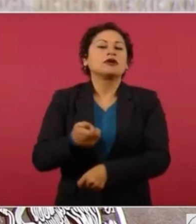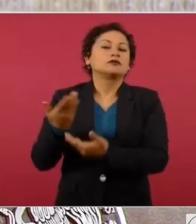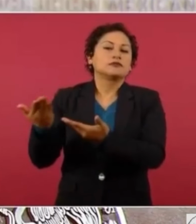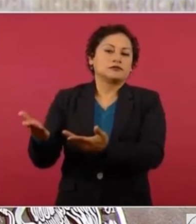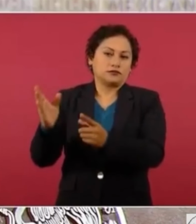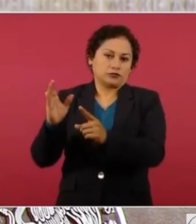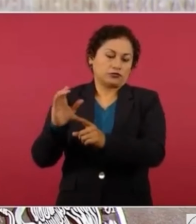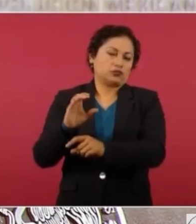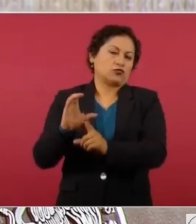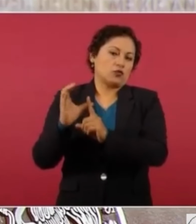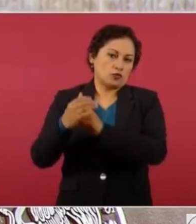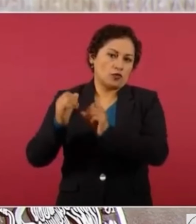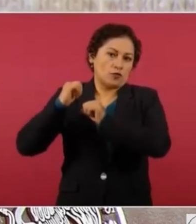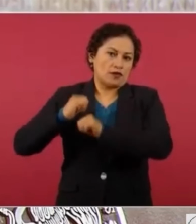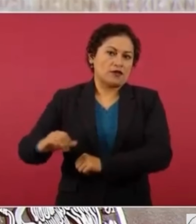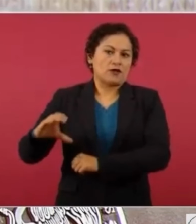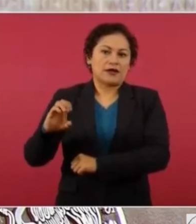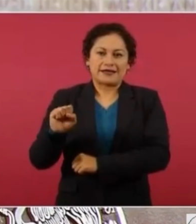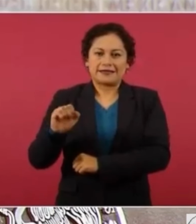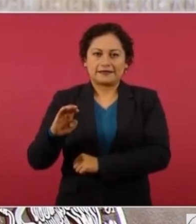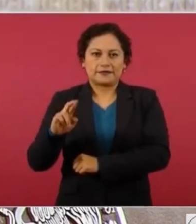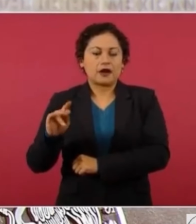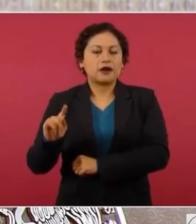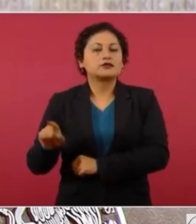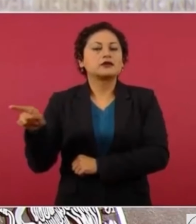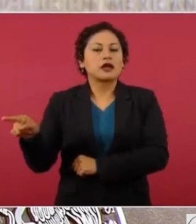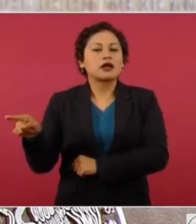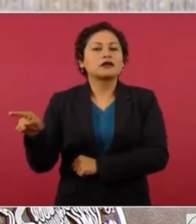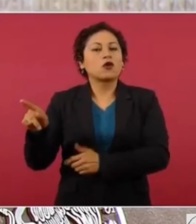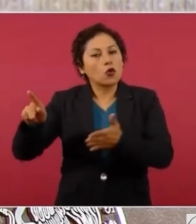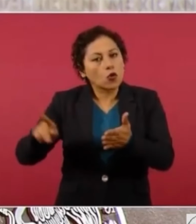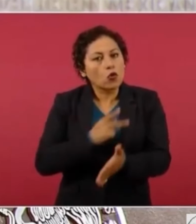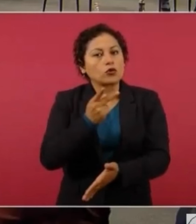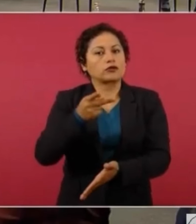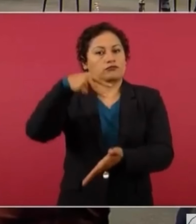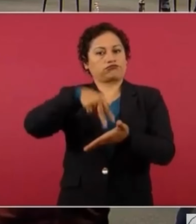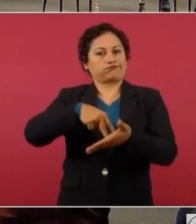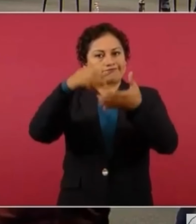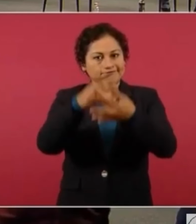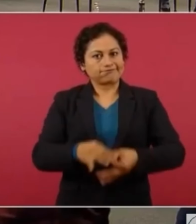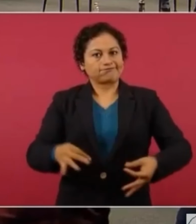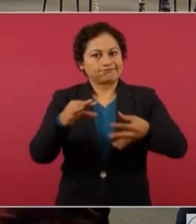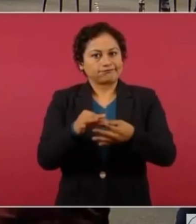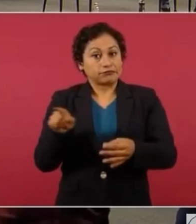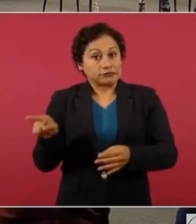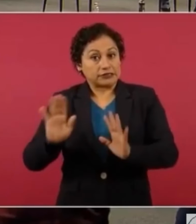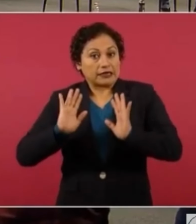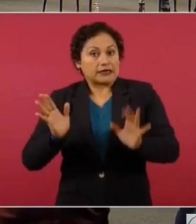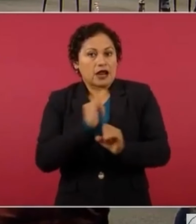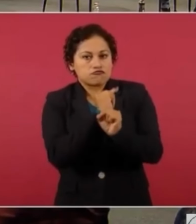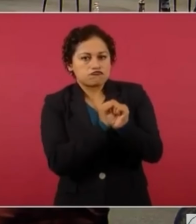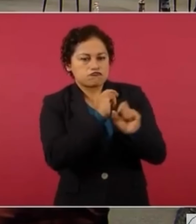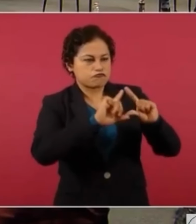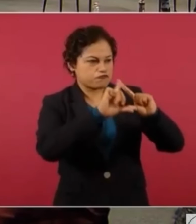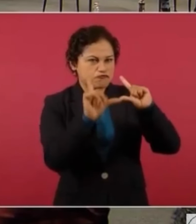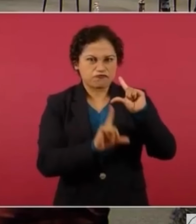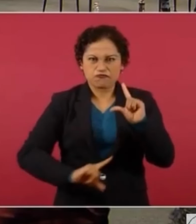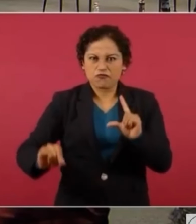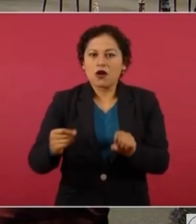Sbarch insistirá presentando un análisis propio de México, inédito, de